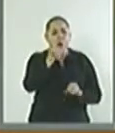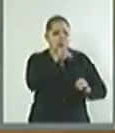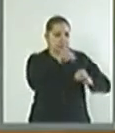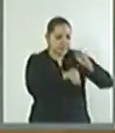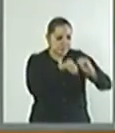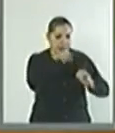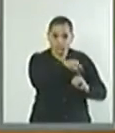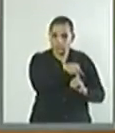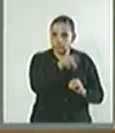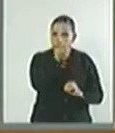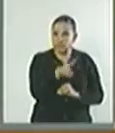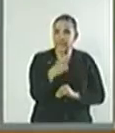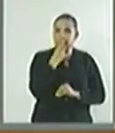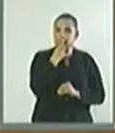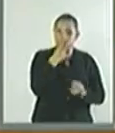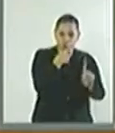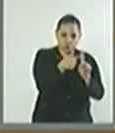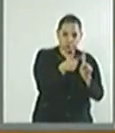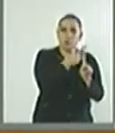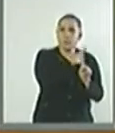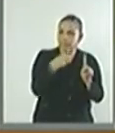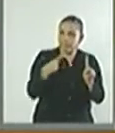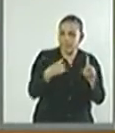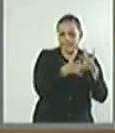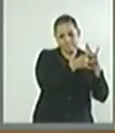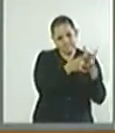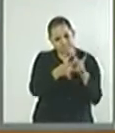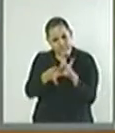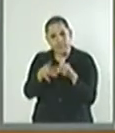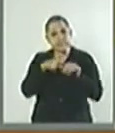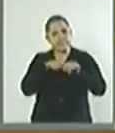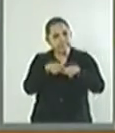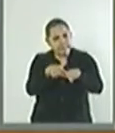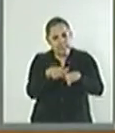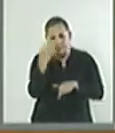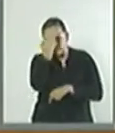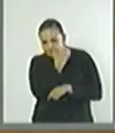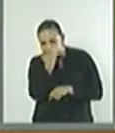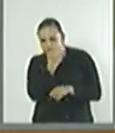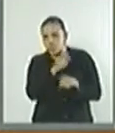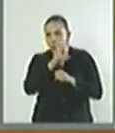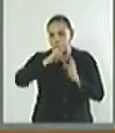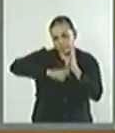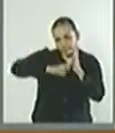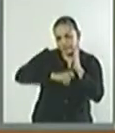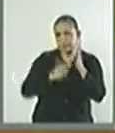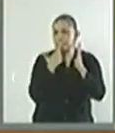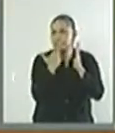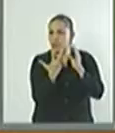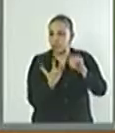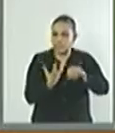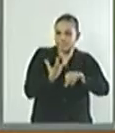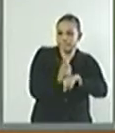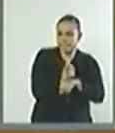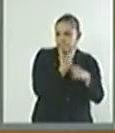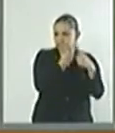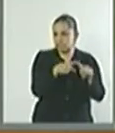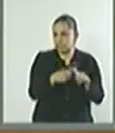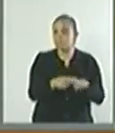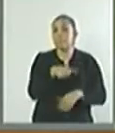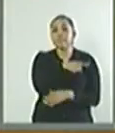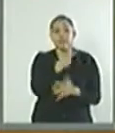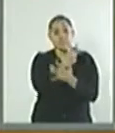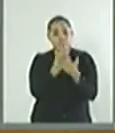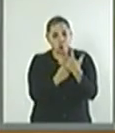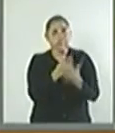dársele continuidad, revisión y mejora. Entre estos programas se encuentran aquellos que buscan mitigar los efectos del